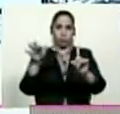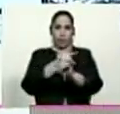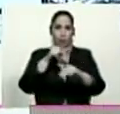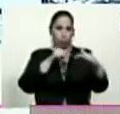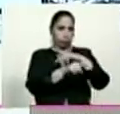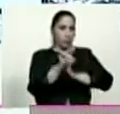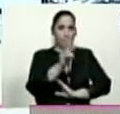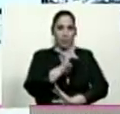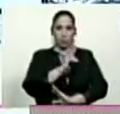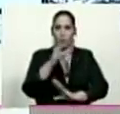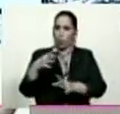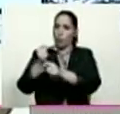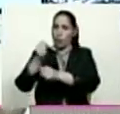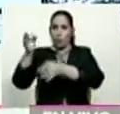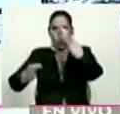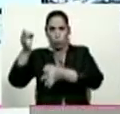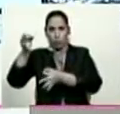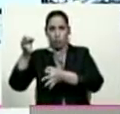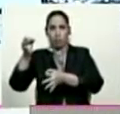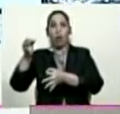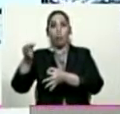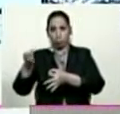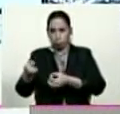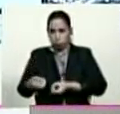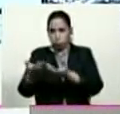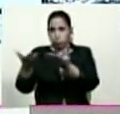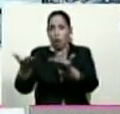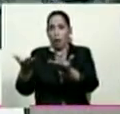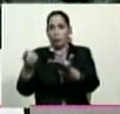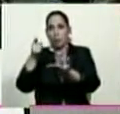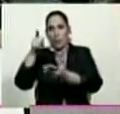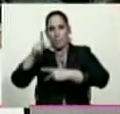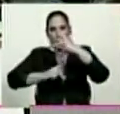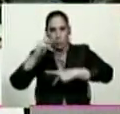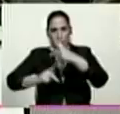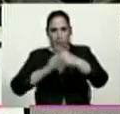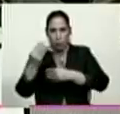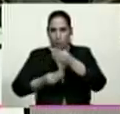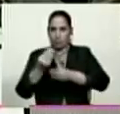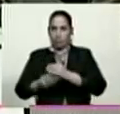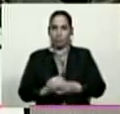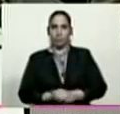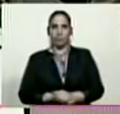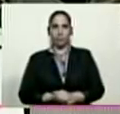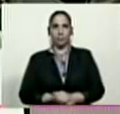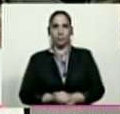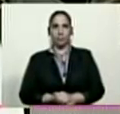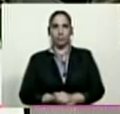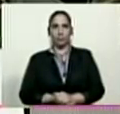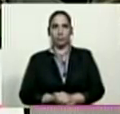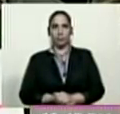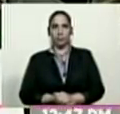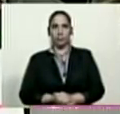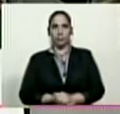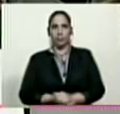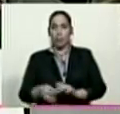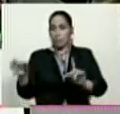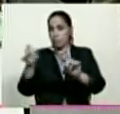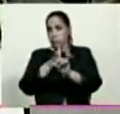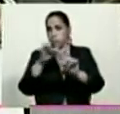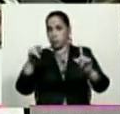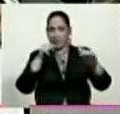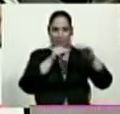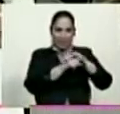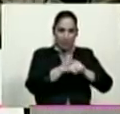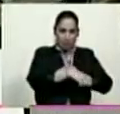Confiemos en la justicia, está en sus manos. El proceso. a la provocación interna